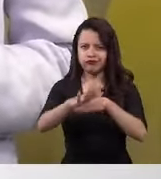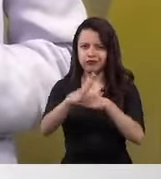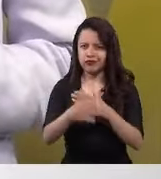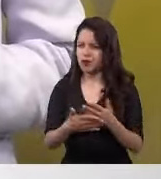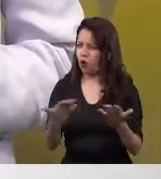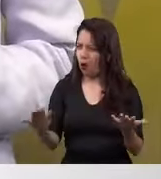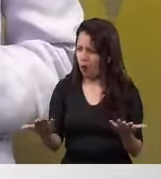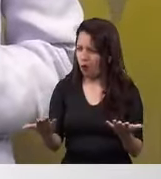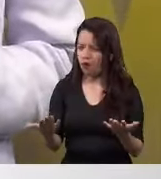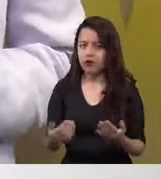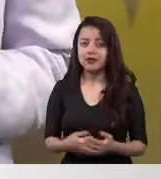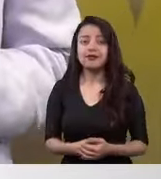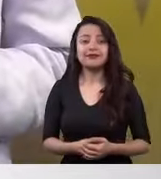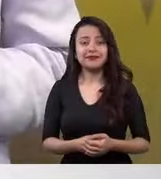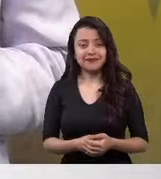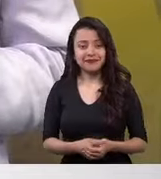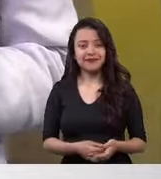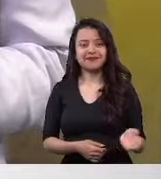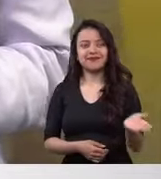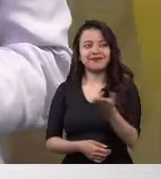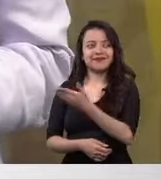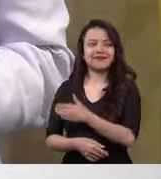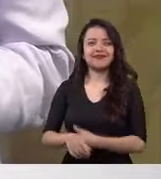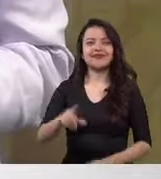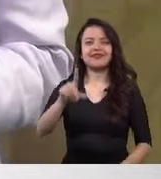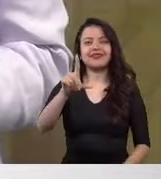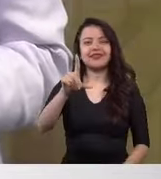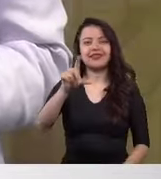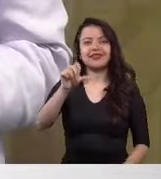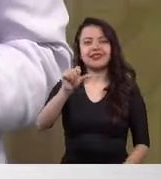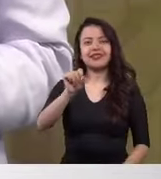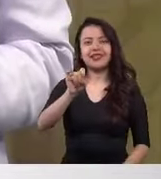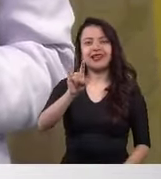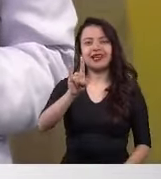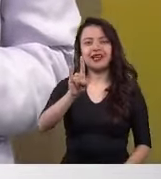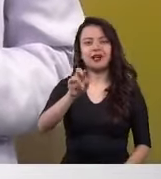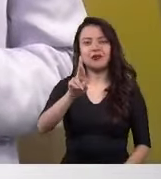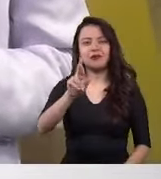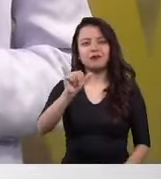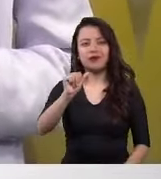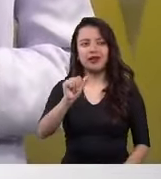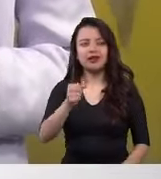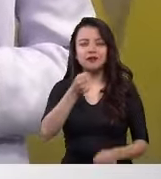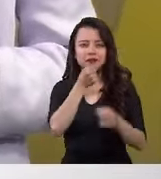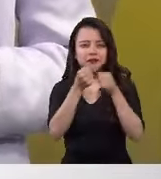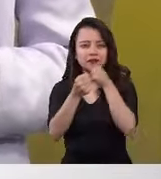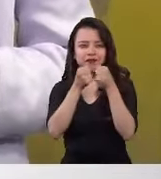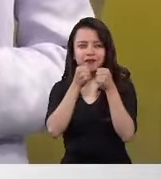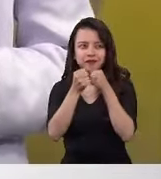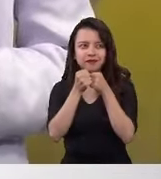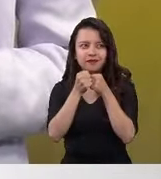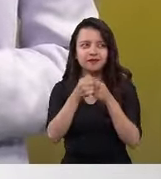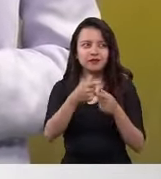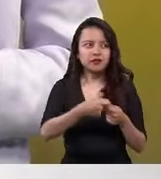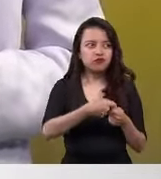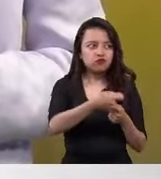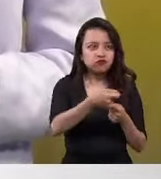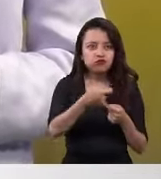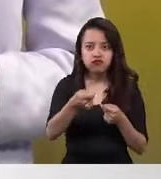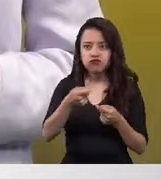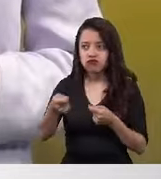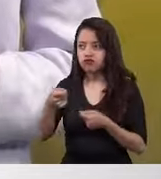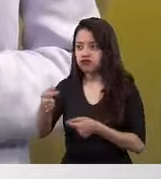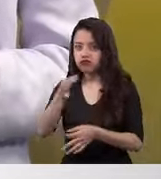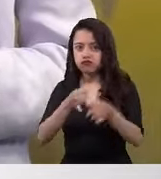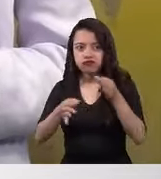un reemplazo. Ay. Y ahí está Laura Rosso, porque vea, toda la mañana hemos estado canjeando boletas para Exma, que yo sé que a usted le gusta